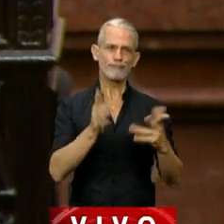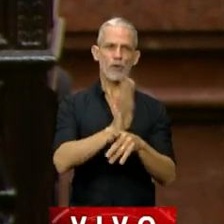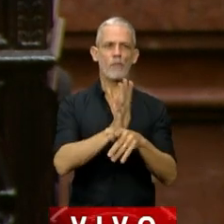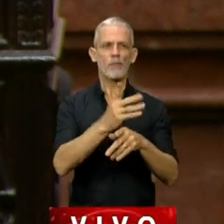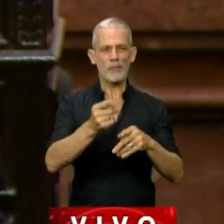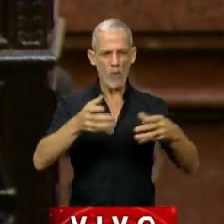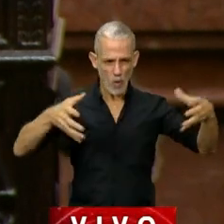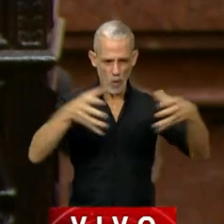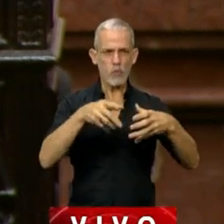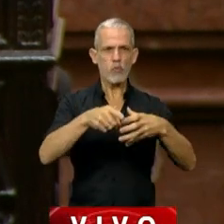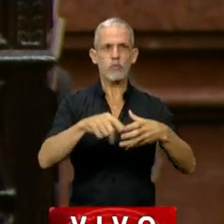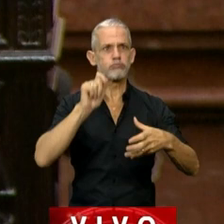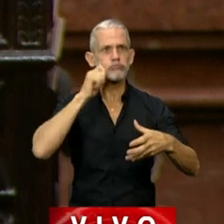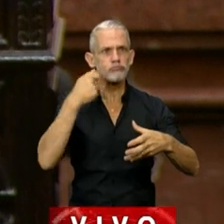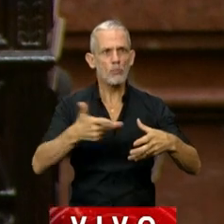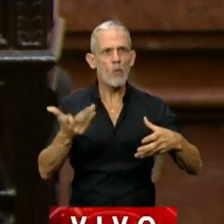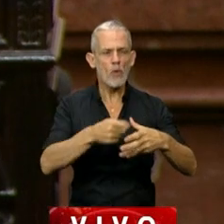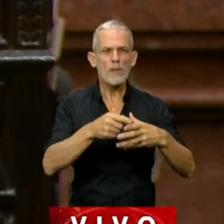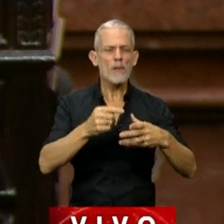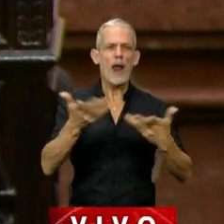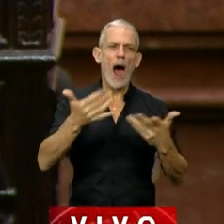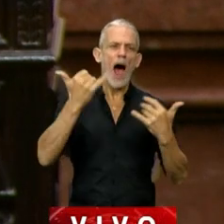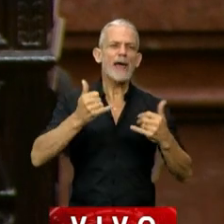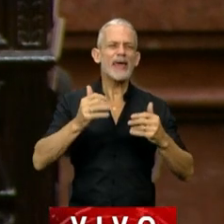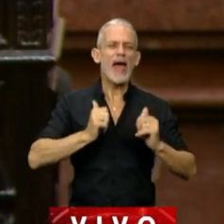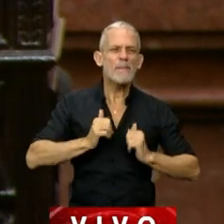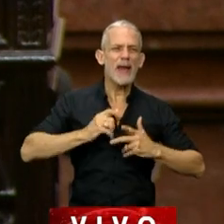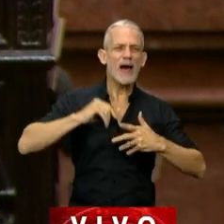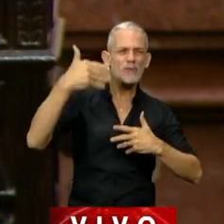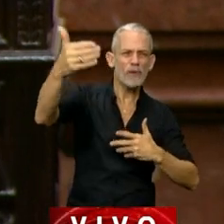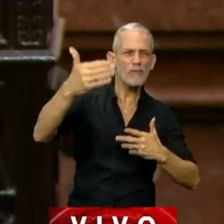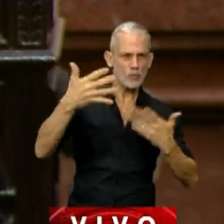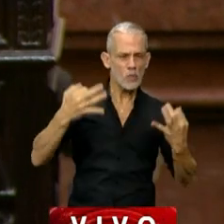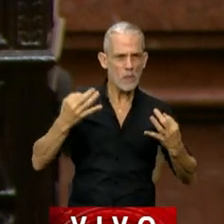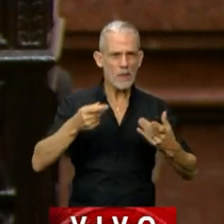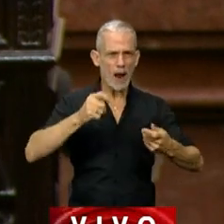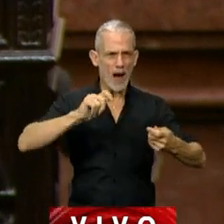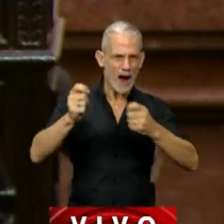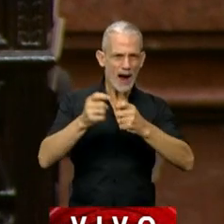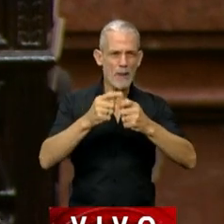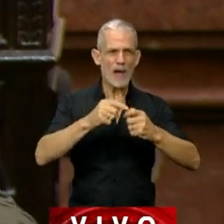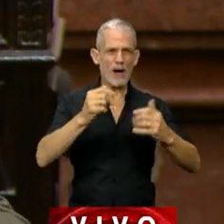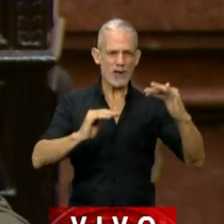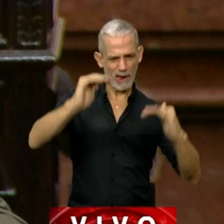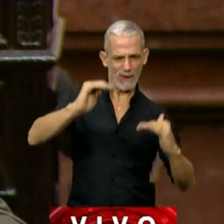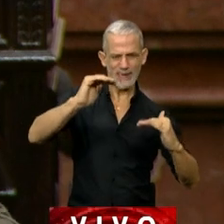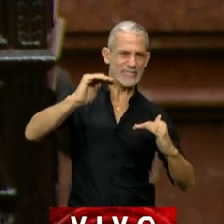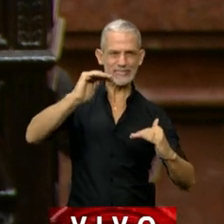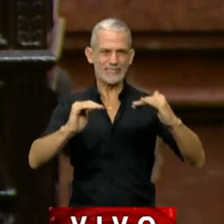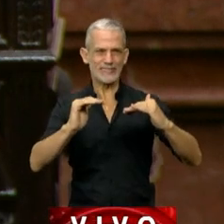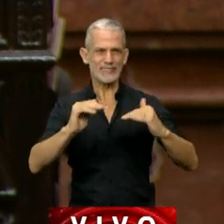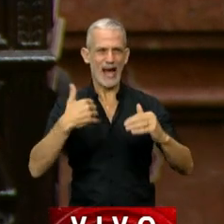en una unidad maravillosa, llena de luz y de esperanza y de fuerza para transformar las injusticias de esta